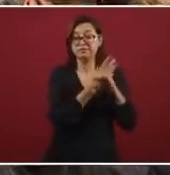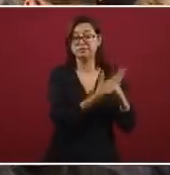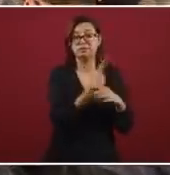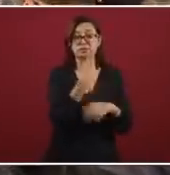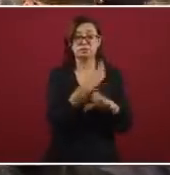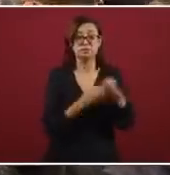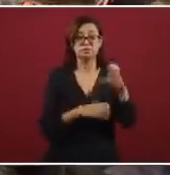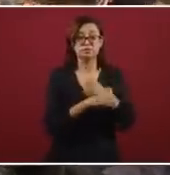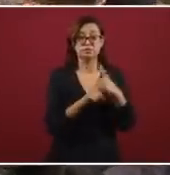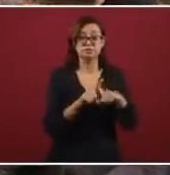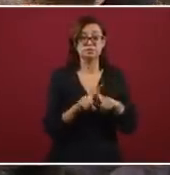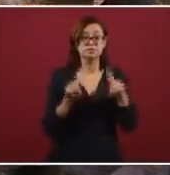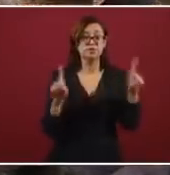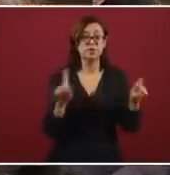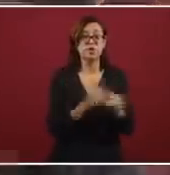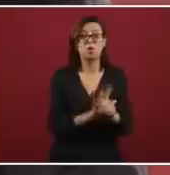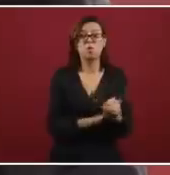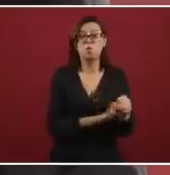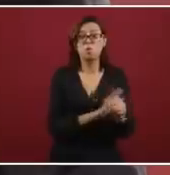distinta,